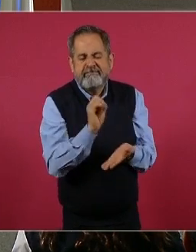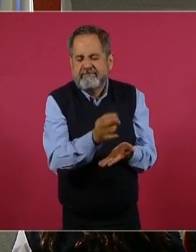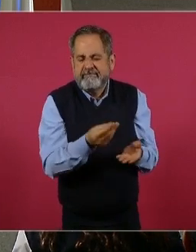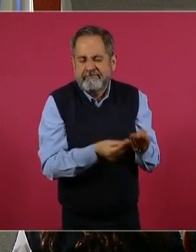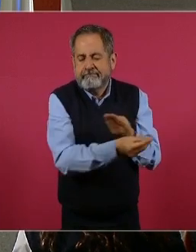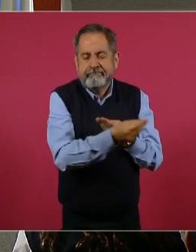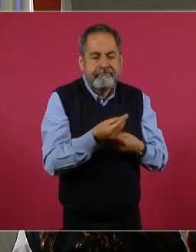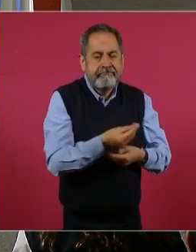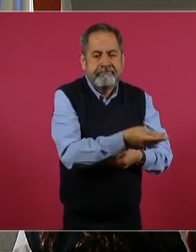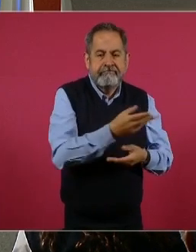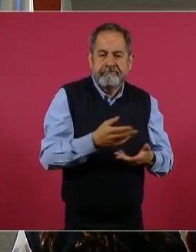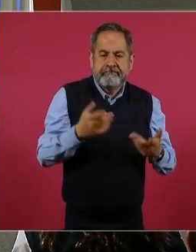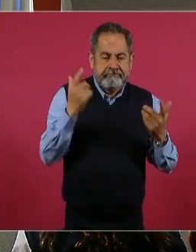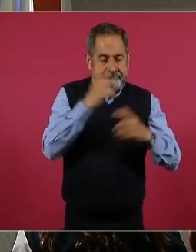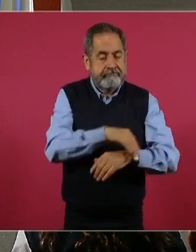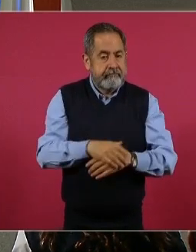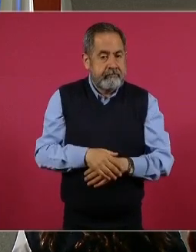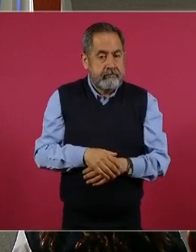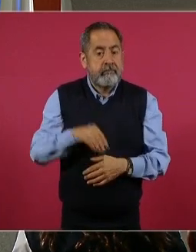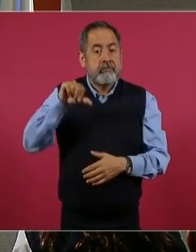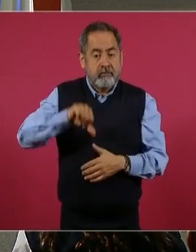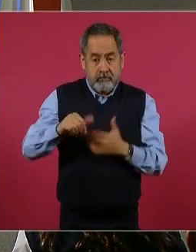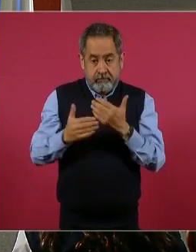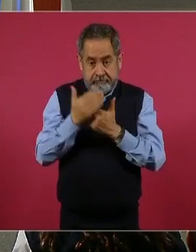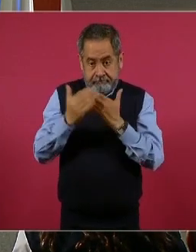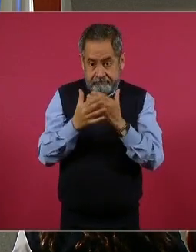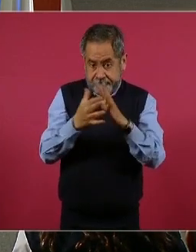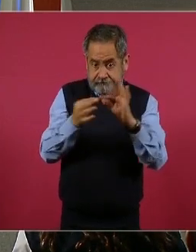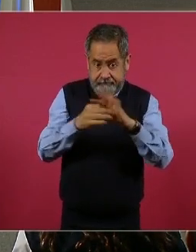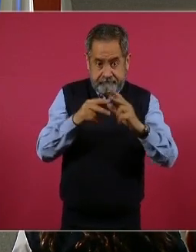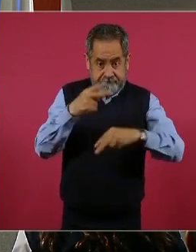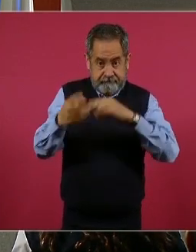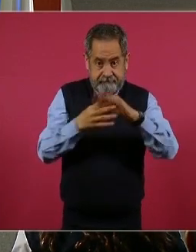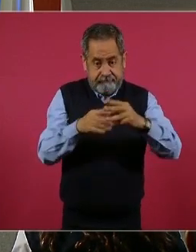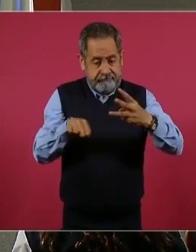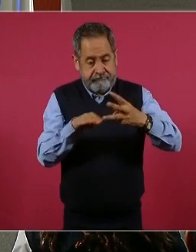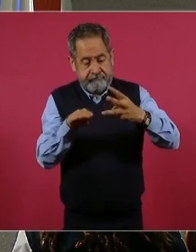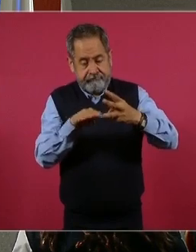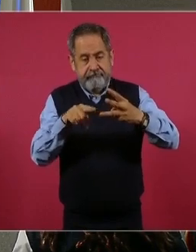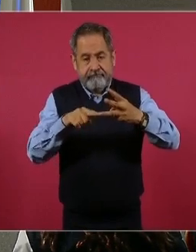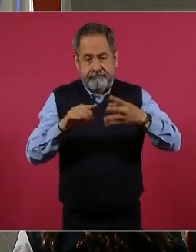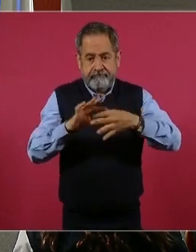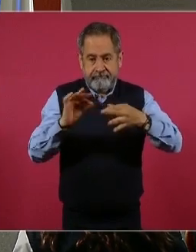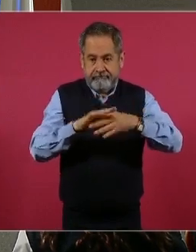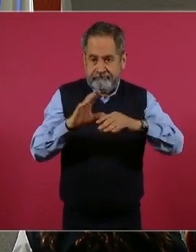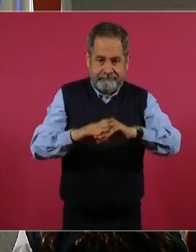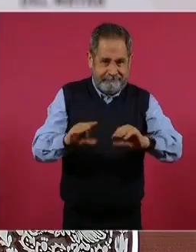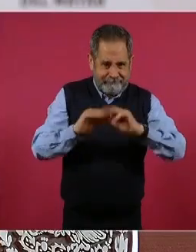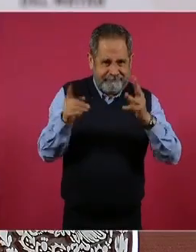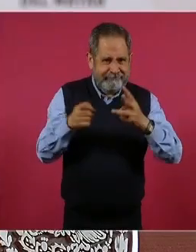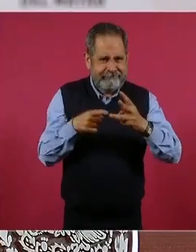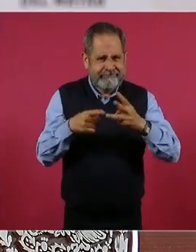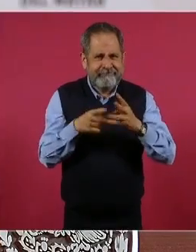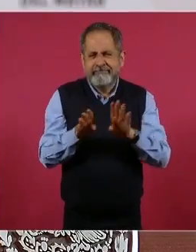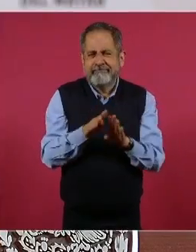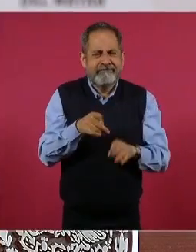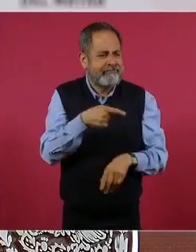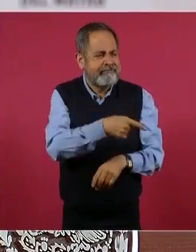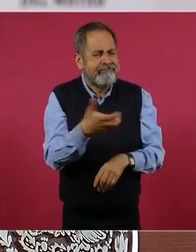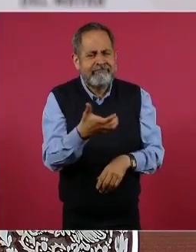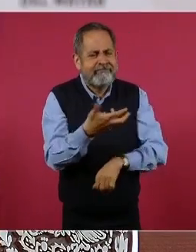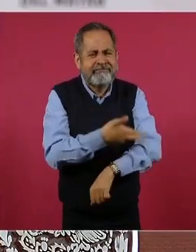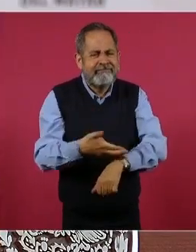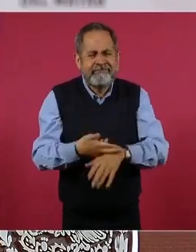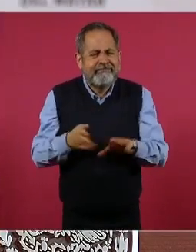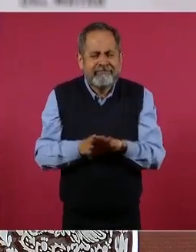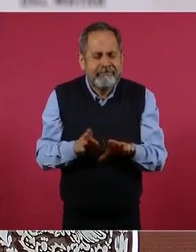institución. Esta mañana vamos a profundizar sobre este primer sótano y vamos a describir el modo de operación de un